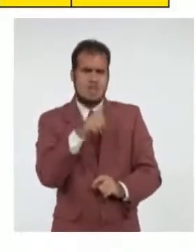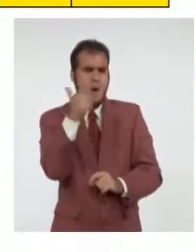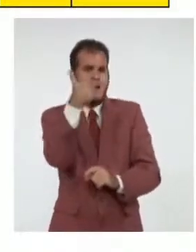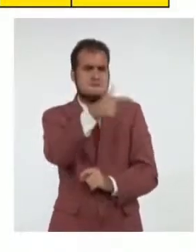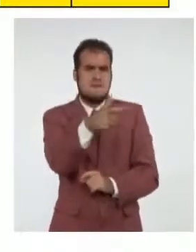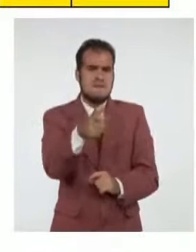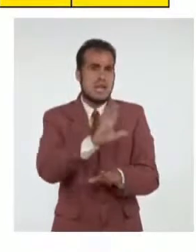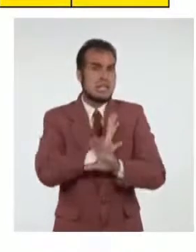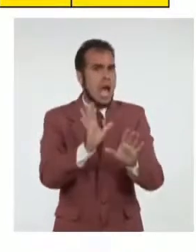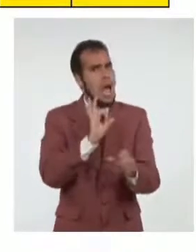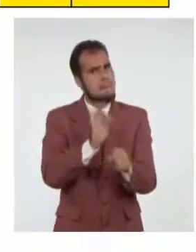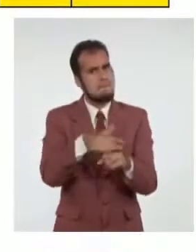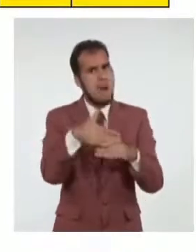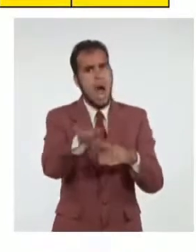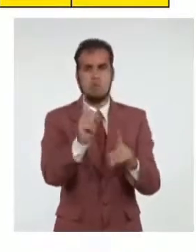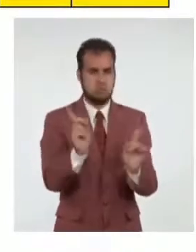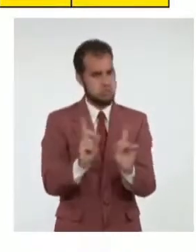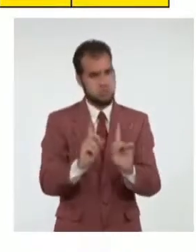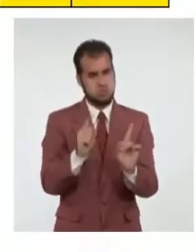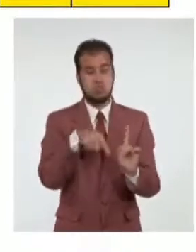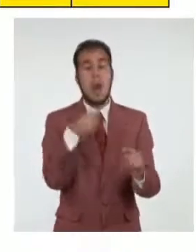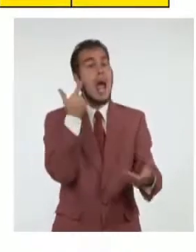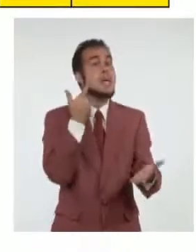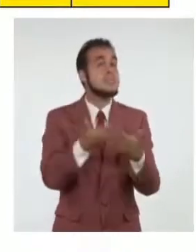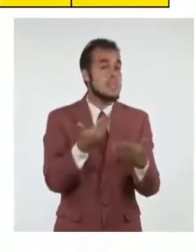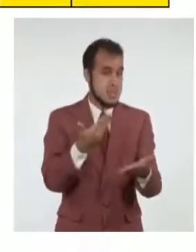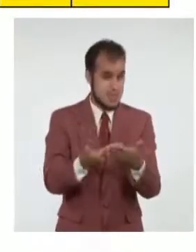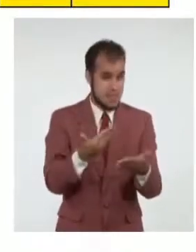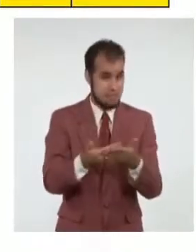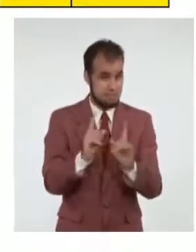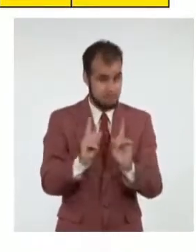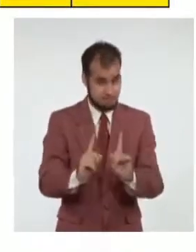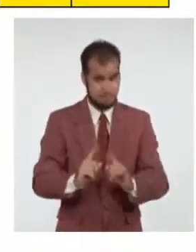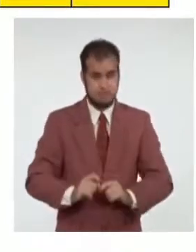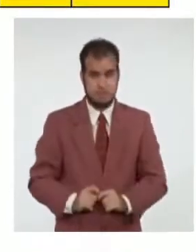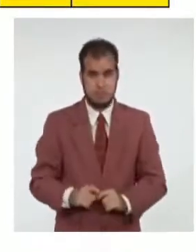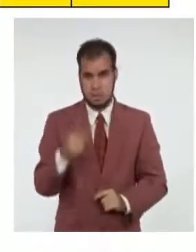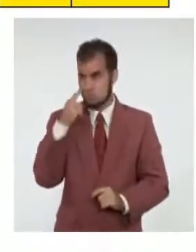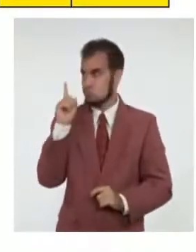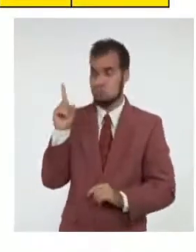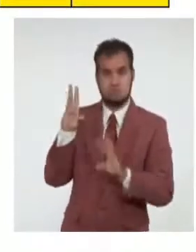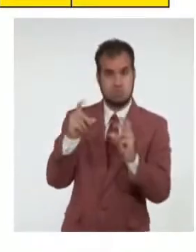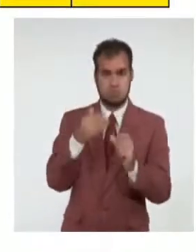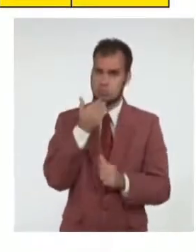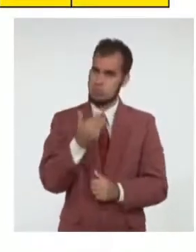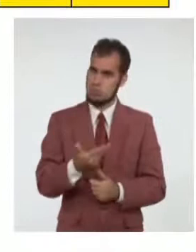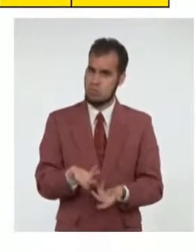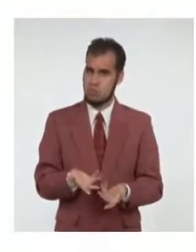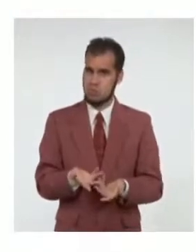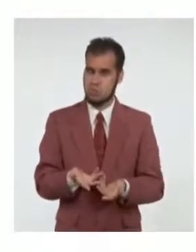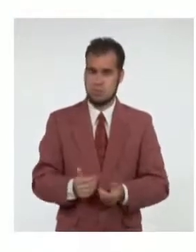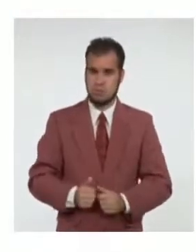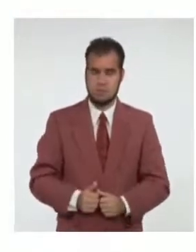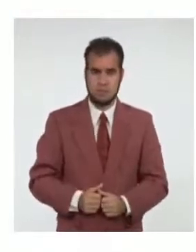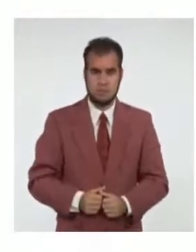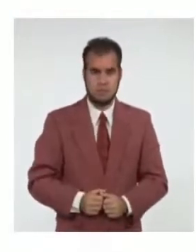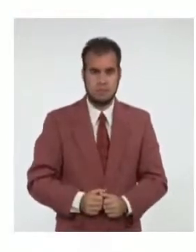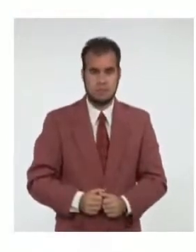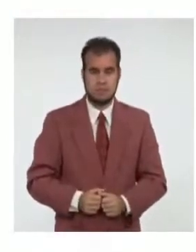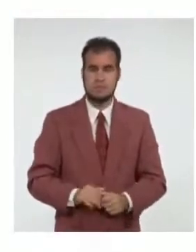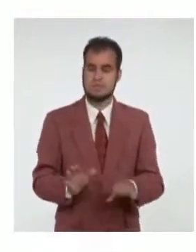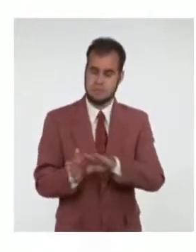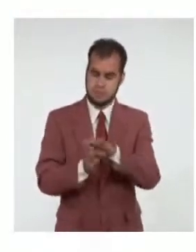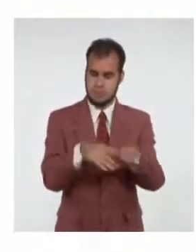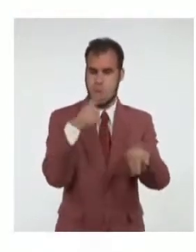es la población vacunable. Fíjense que las cifras son cifras muy alentadoras. La otra lámina, esta es